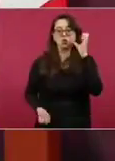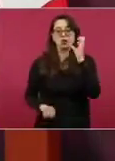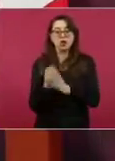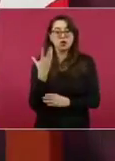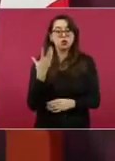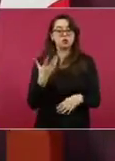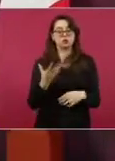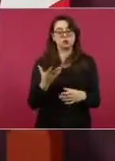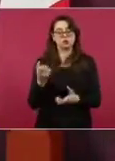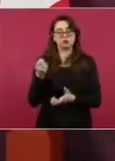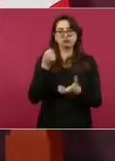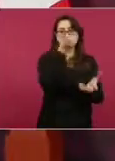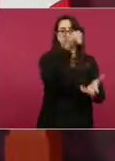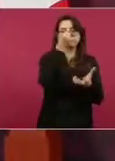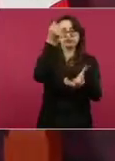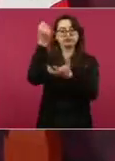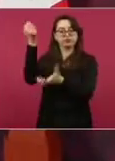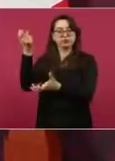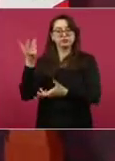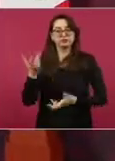Mentira.